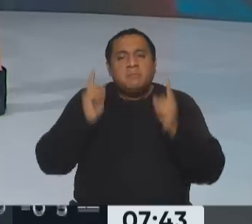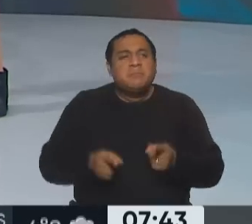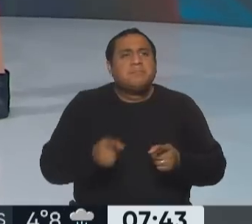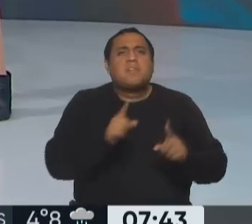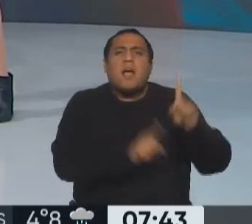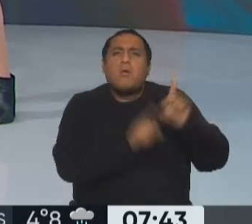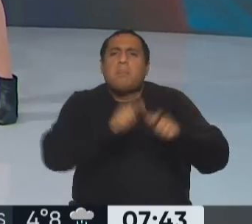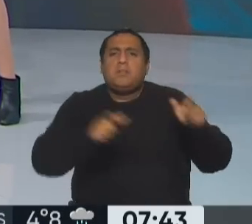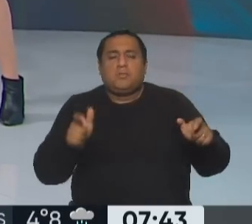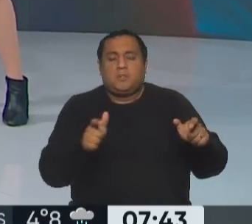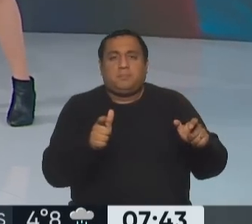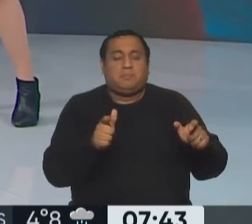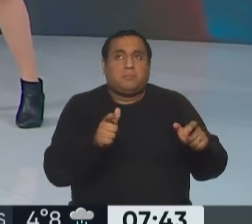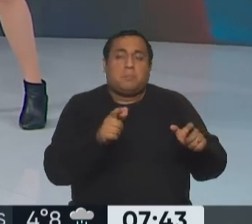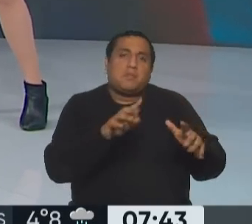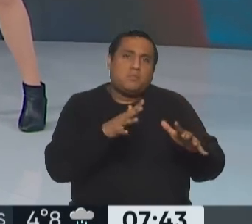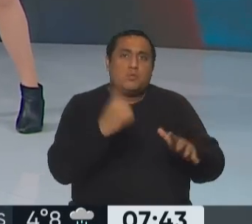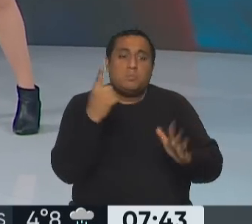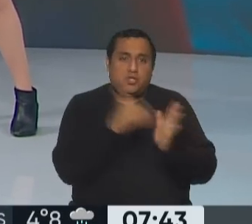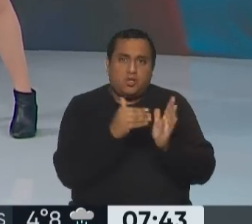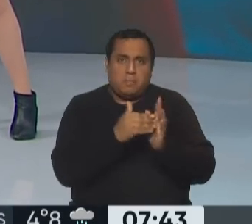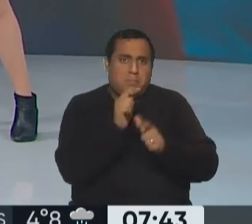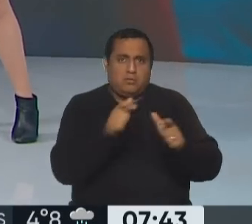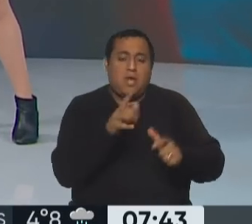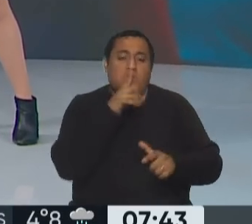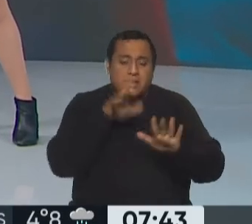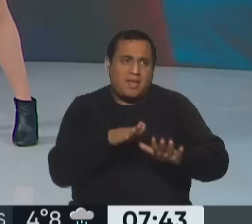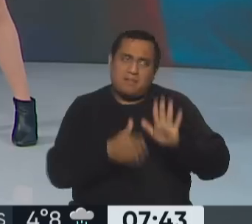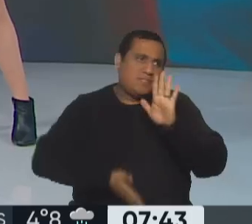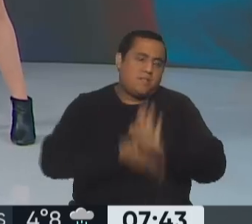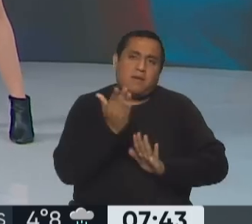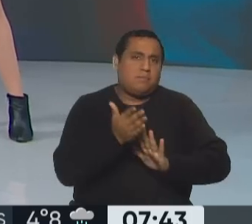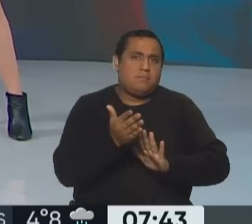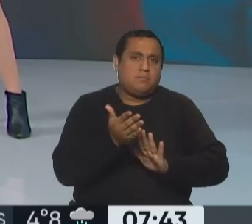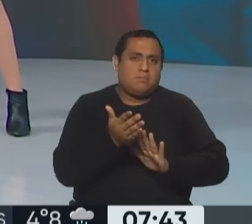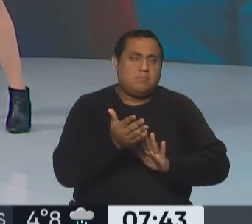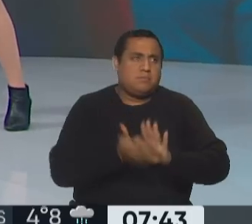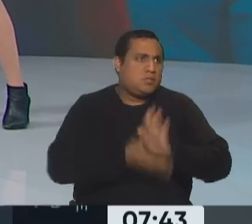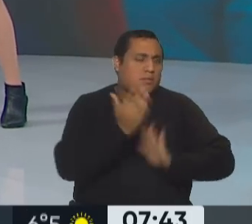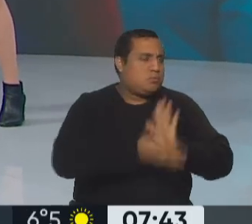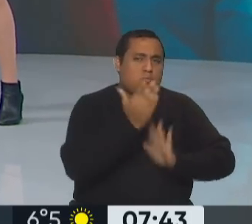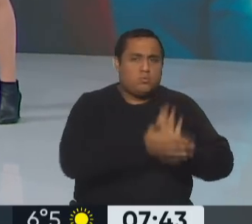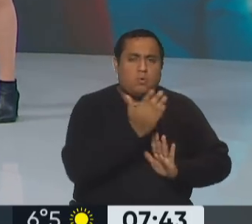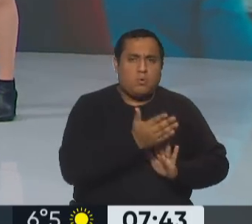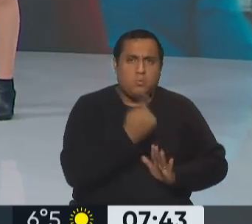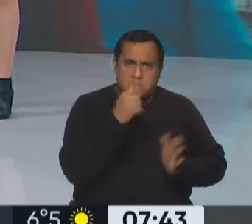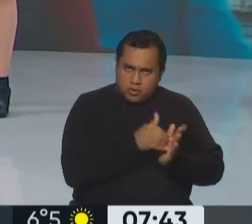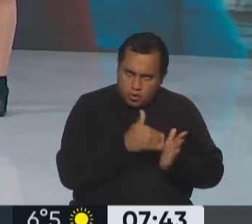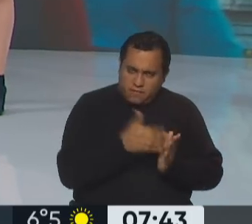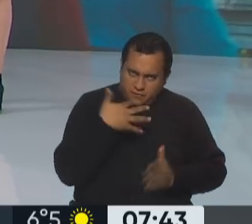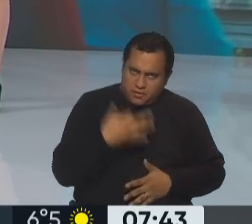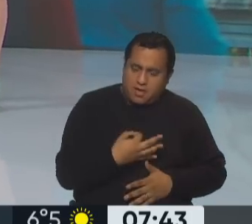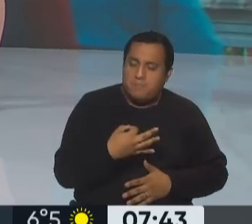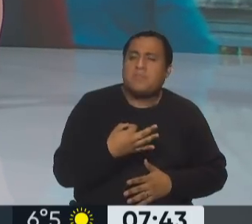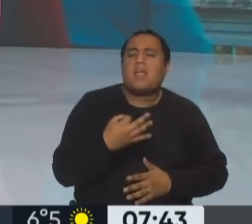de 1 millón de personas. ¿Es factible que esto ocurra, que Rusia movilice 1 millón de personas? Bueno, ayer hubo un rumor,